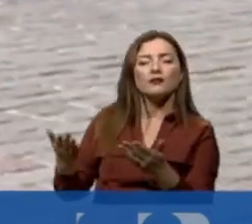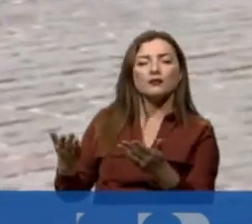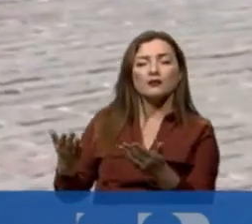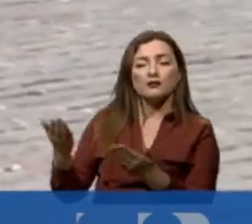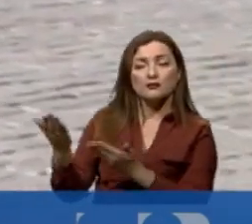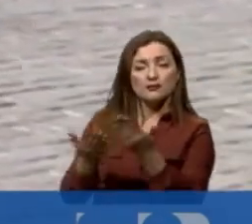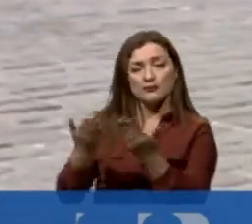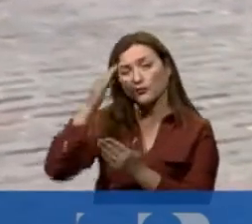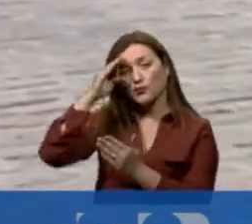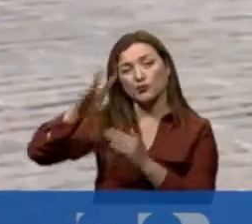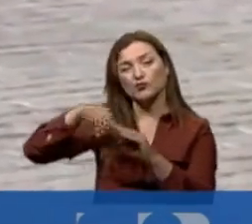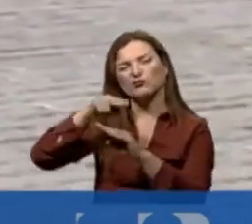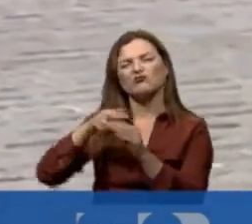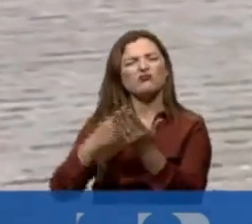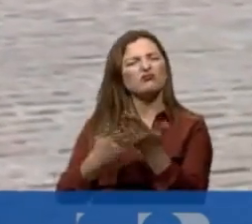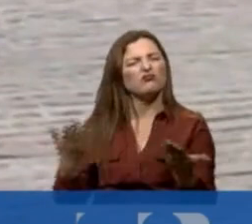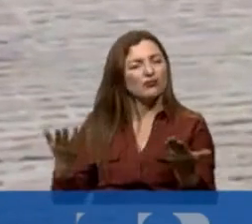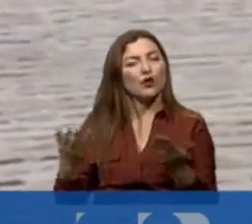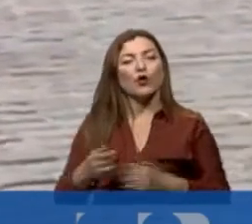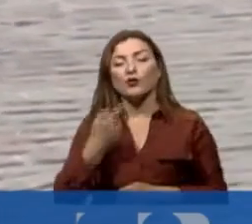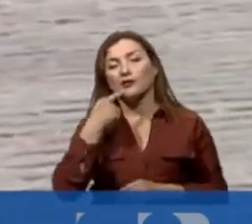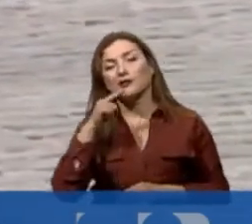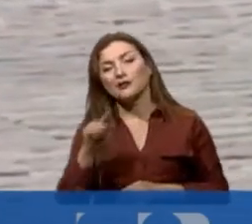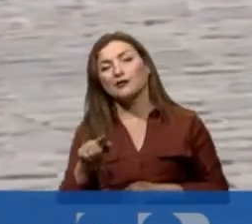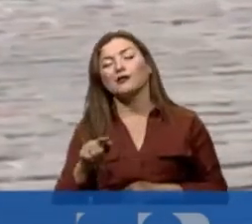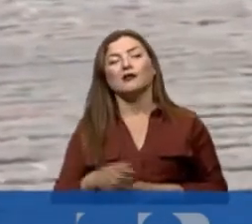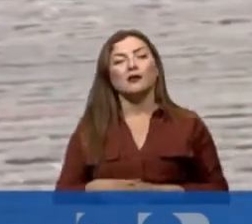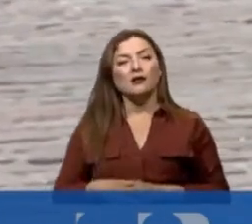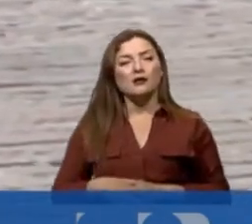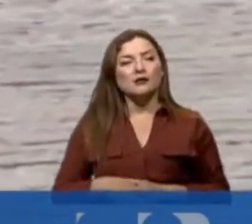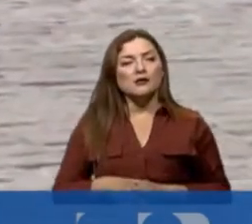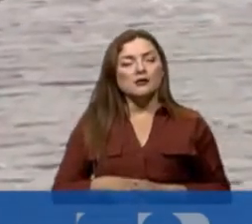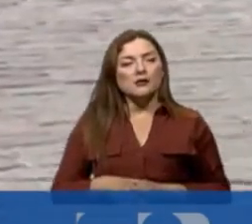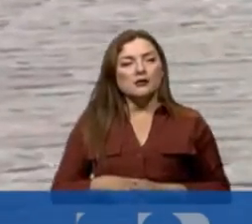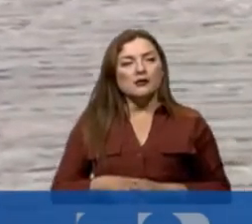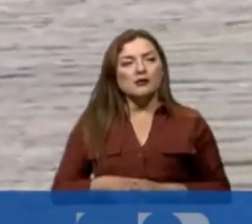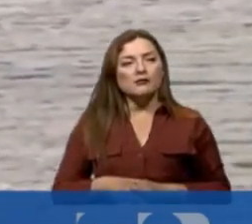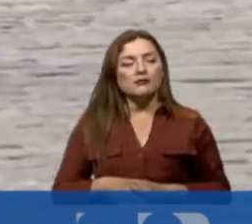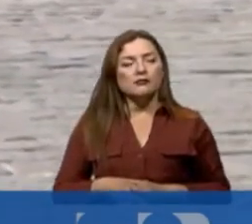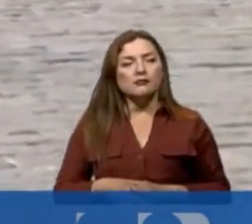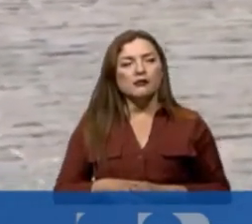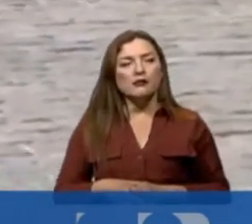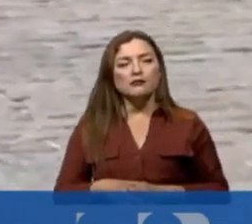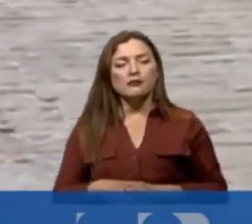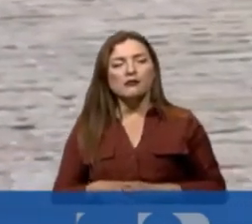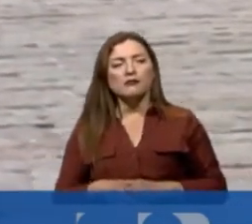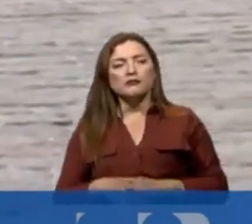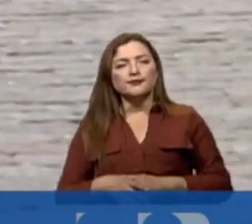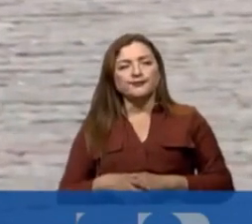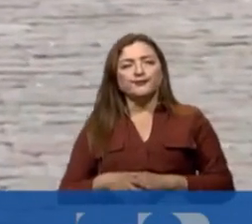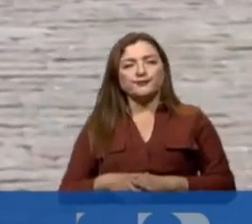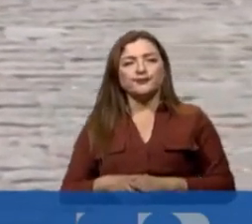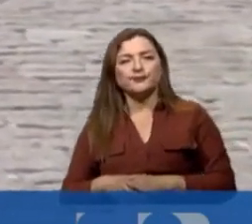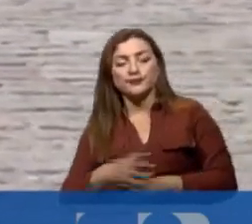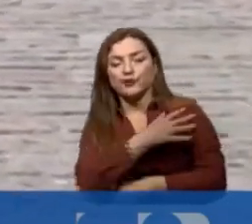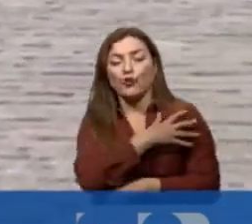los servicios de la Policía Nacional. Usted nos comentaba ya que se han fortalecido las distintas unidades y me llama mucho la